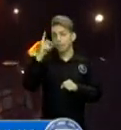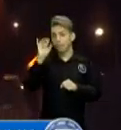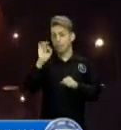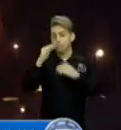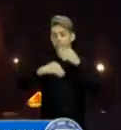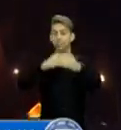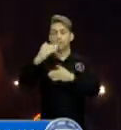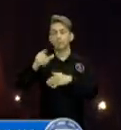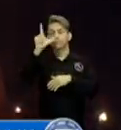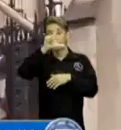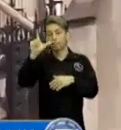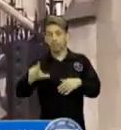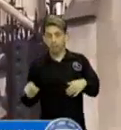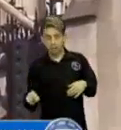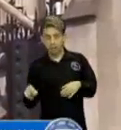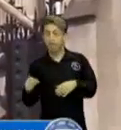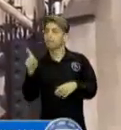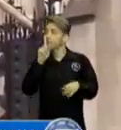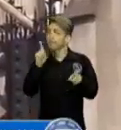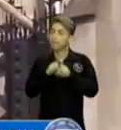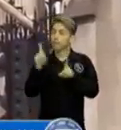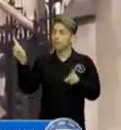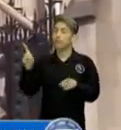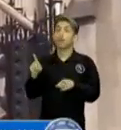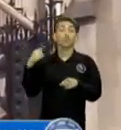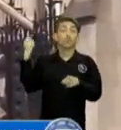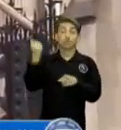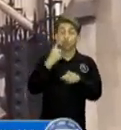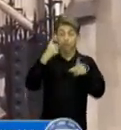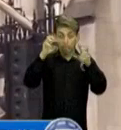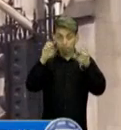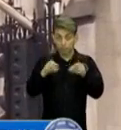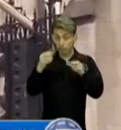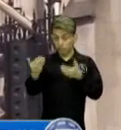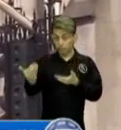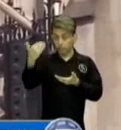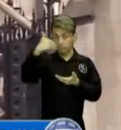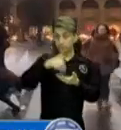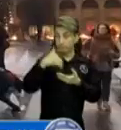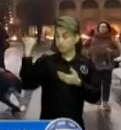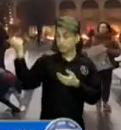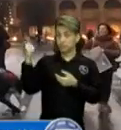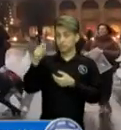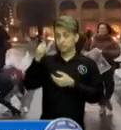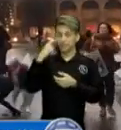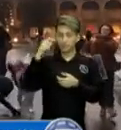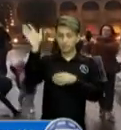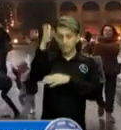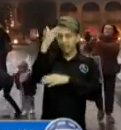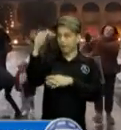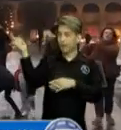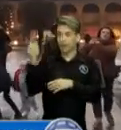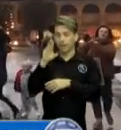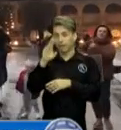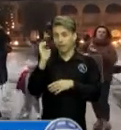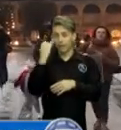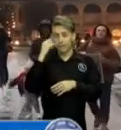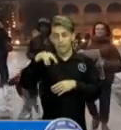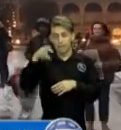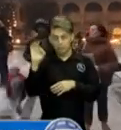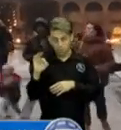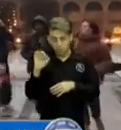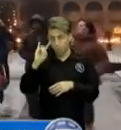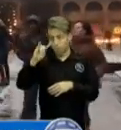las autoridades ordenaron que todos los residentes que habían llegado al reino desde un país europeo durante los últimos 3 meses